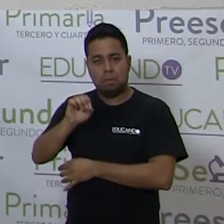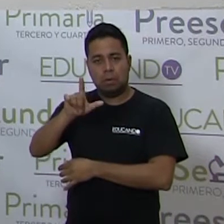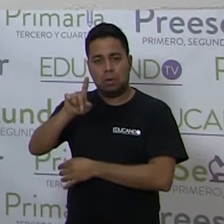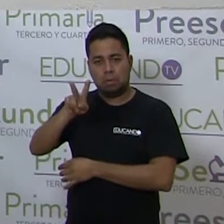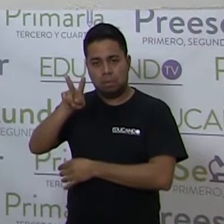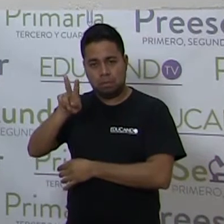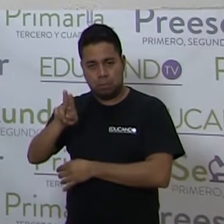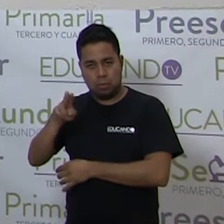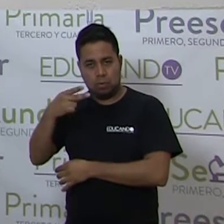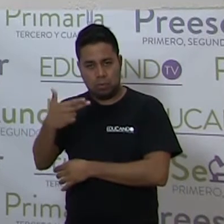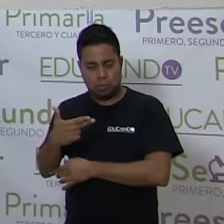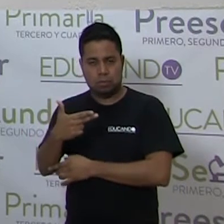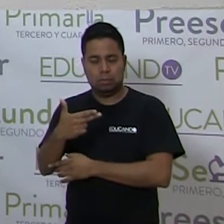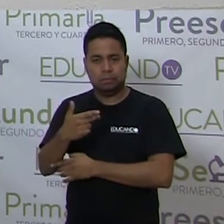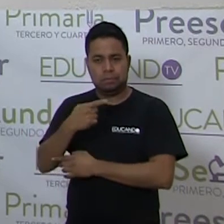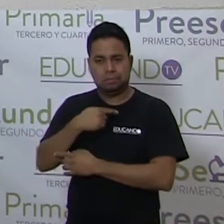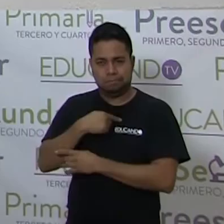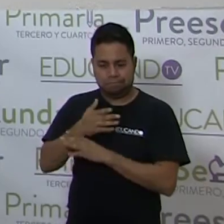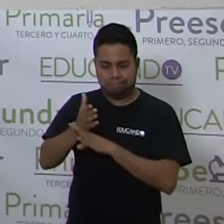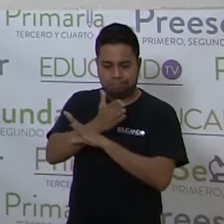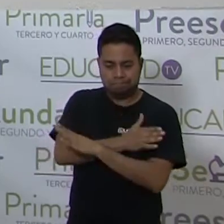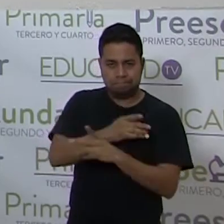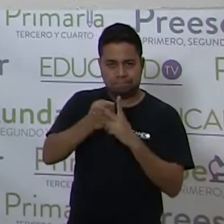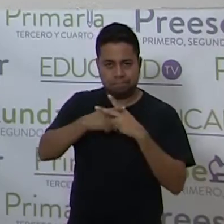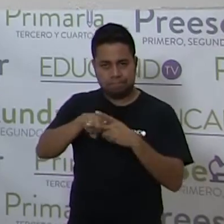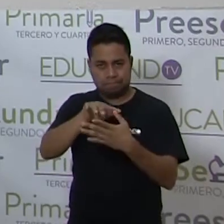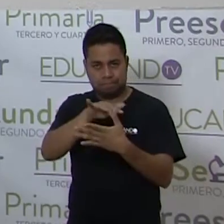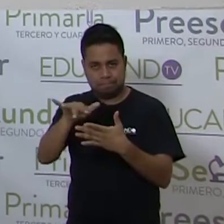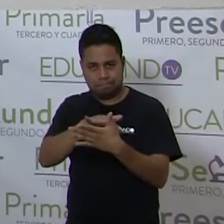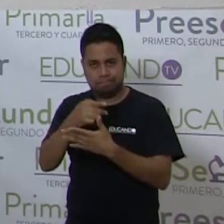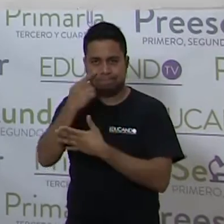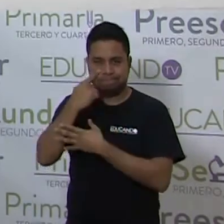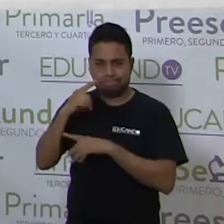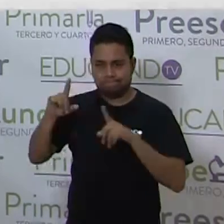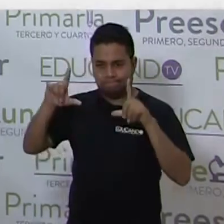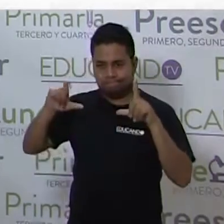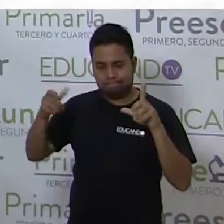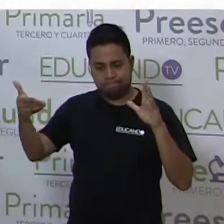empiece a leerles este mito, vamos a ver la siguiente imagen.